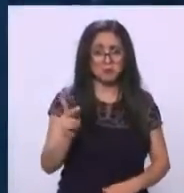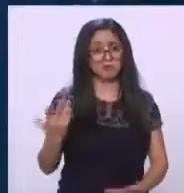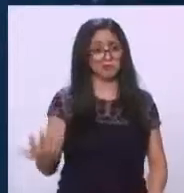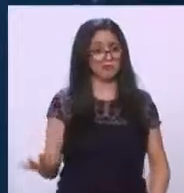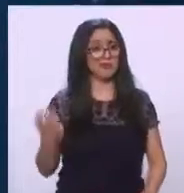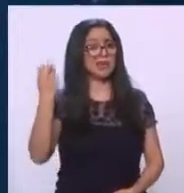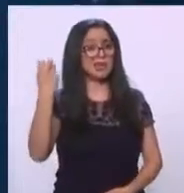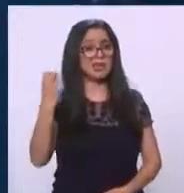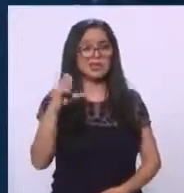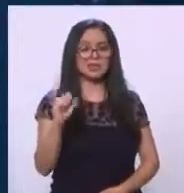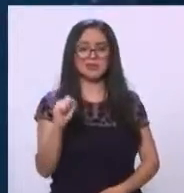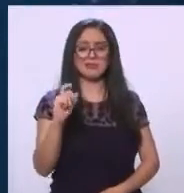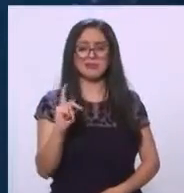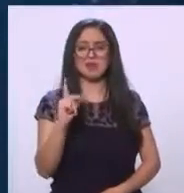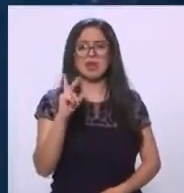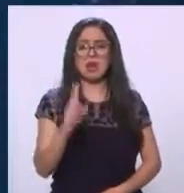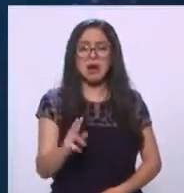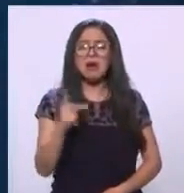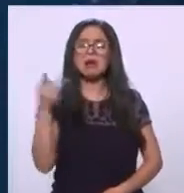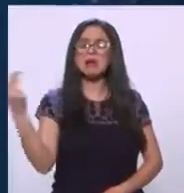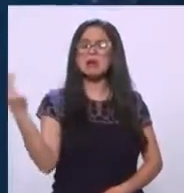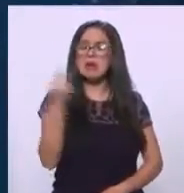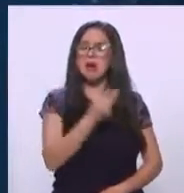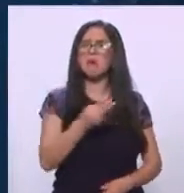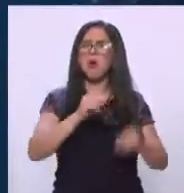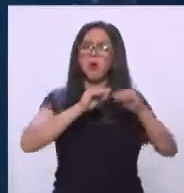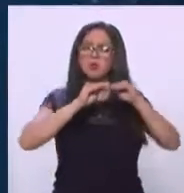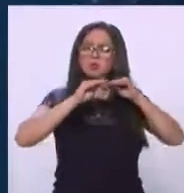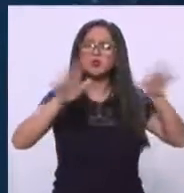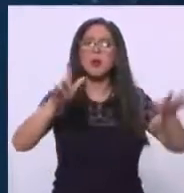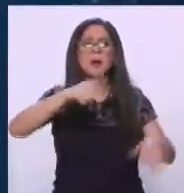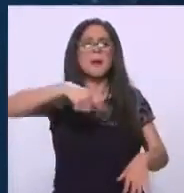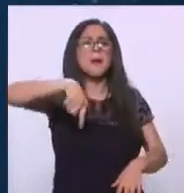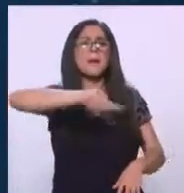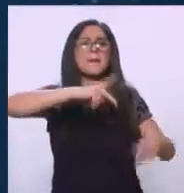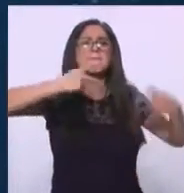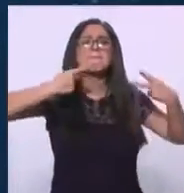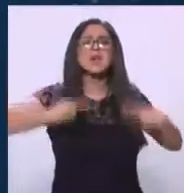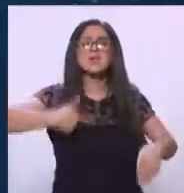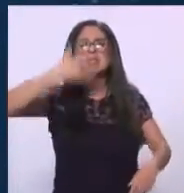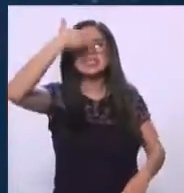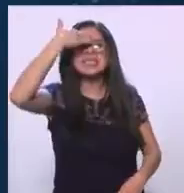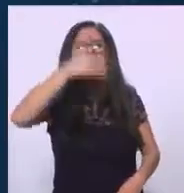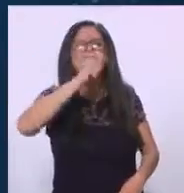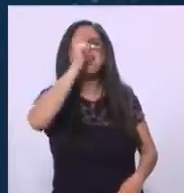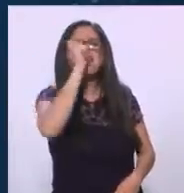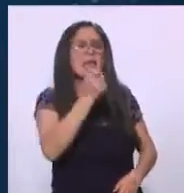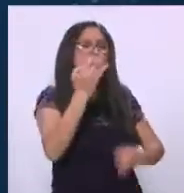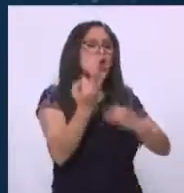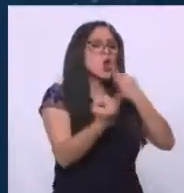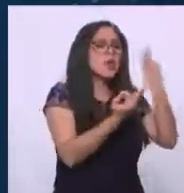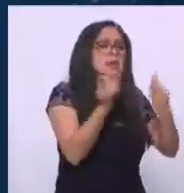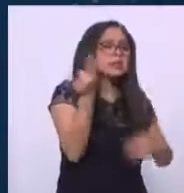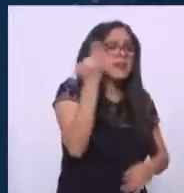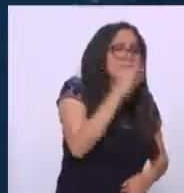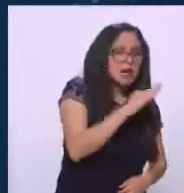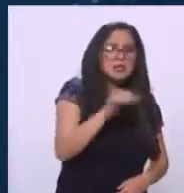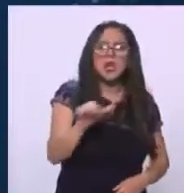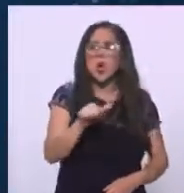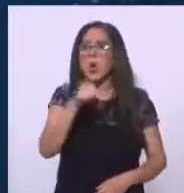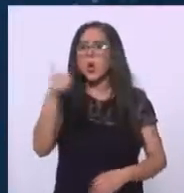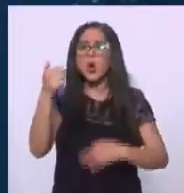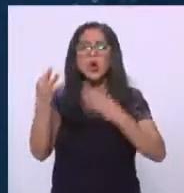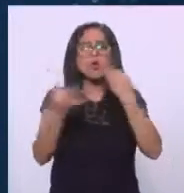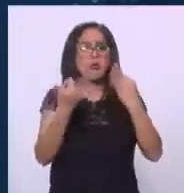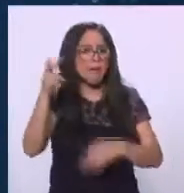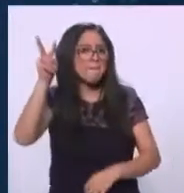Radiodifusión hacer este seguimiento y brindar a la ciudadanía pues la oportunidad de poder distinguir entre lo que son noticias falsas y no. Y sí, la infodemia mata,